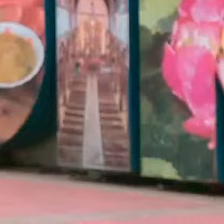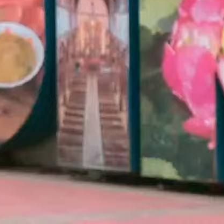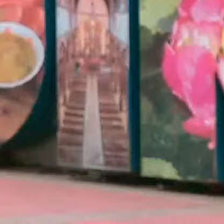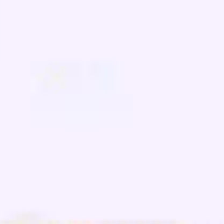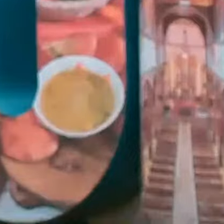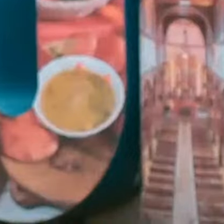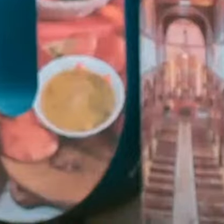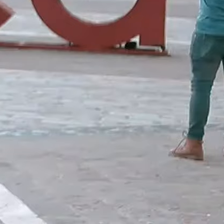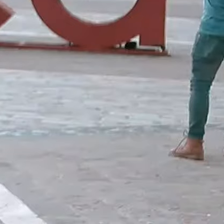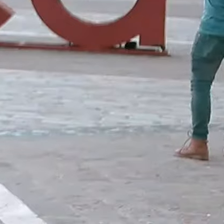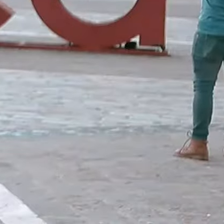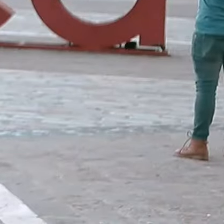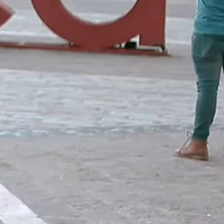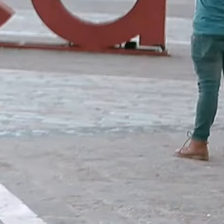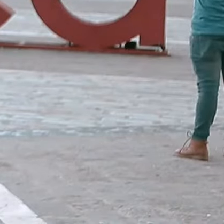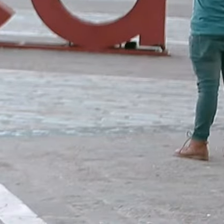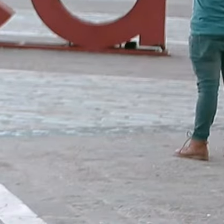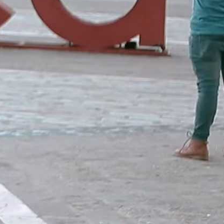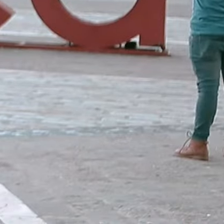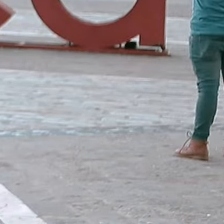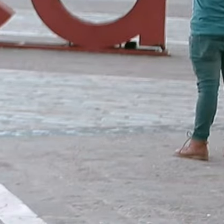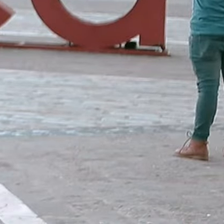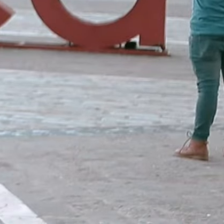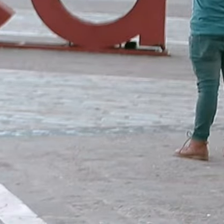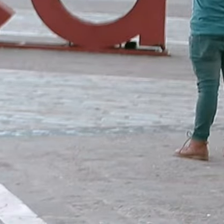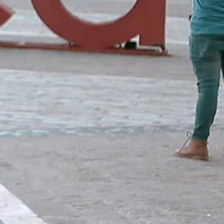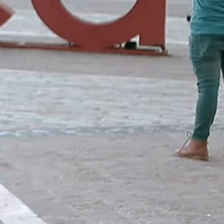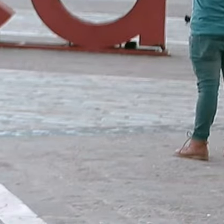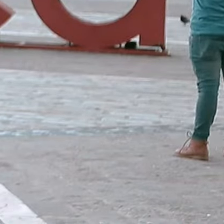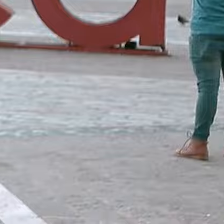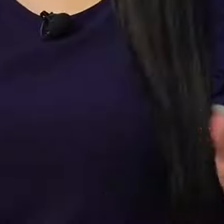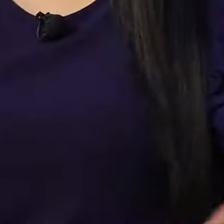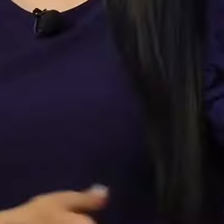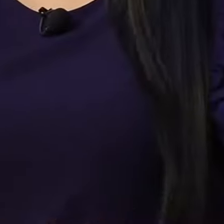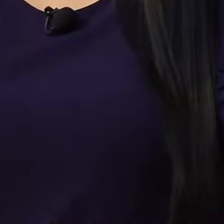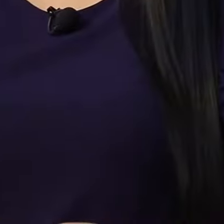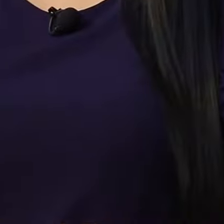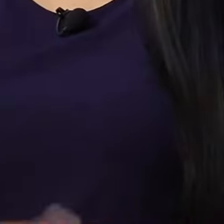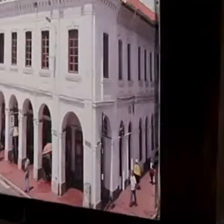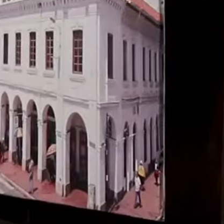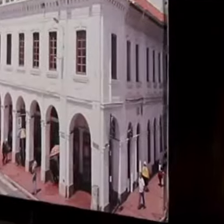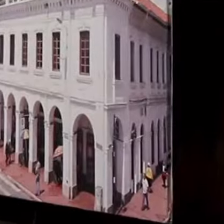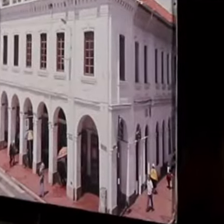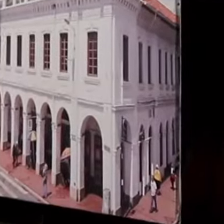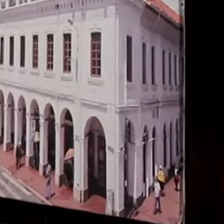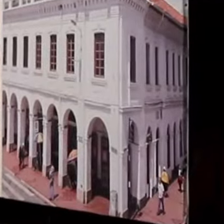levantamos todas las mañanas a las 7:30 a hacer una mejor comunidad.